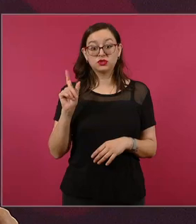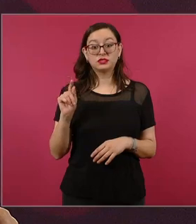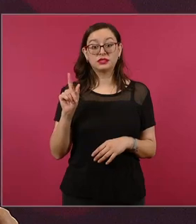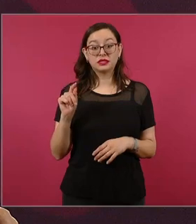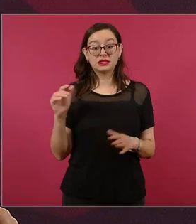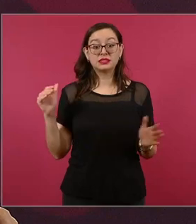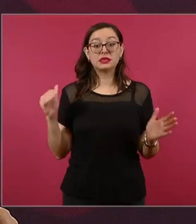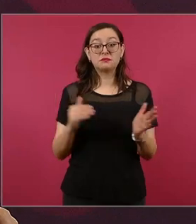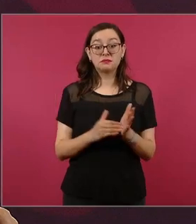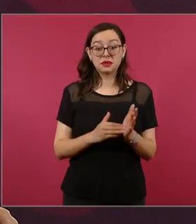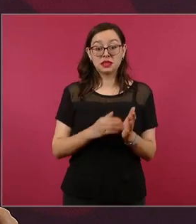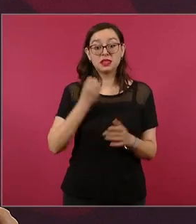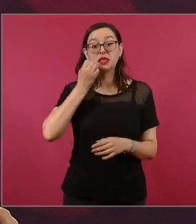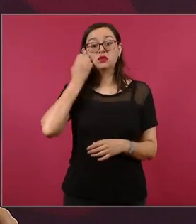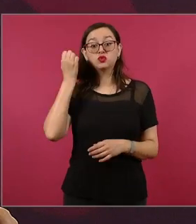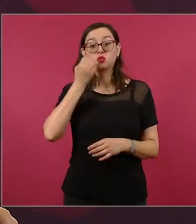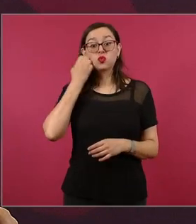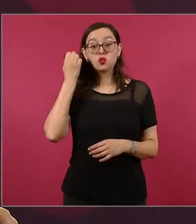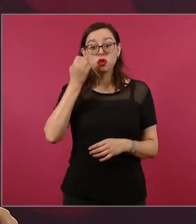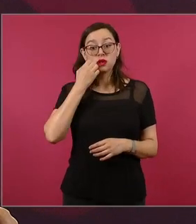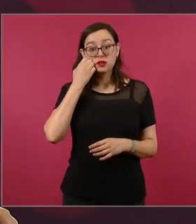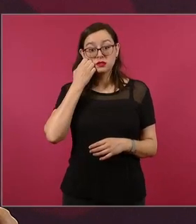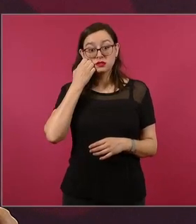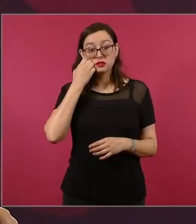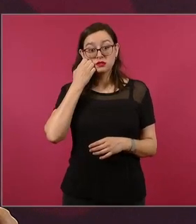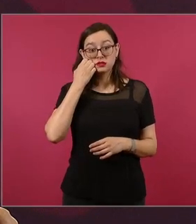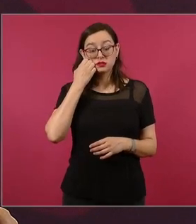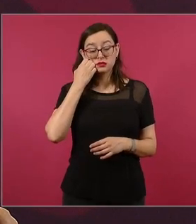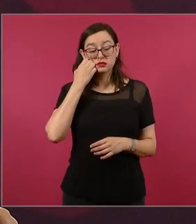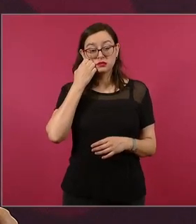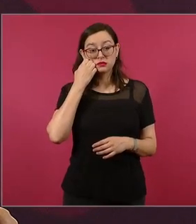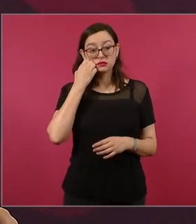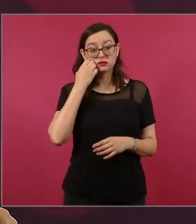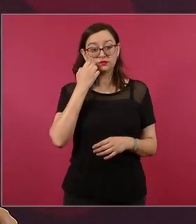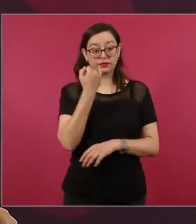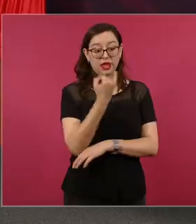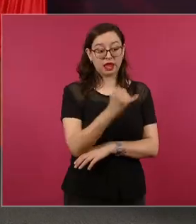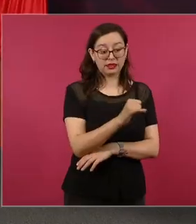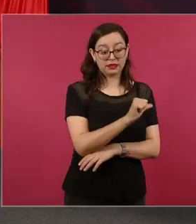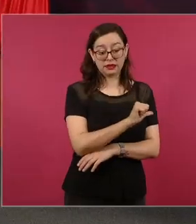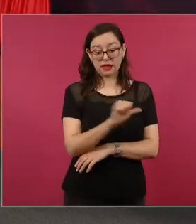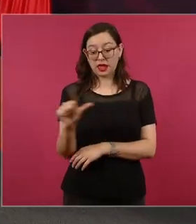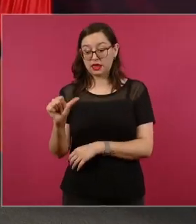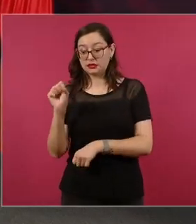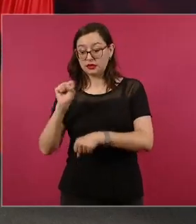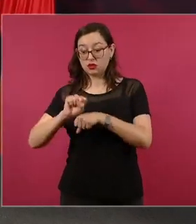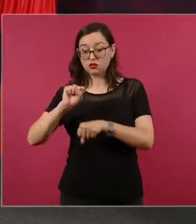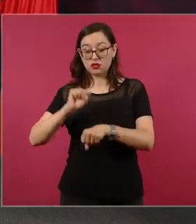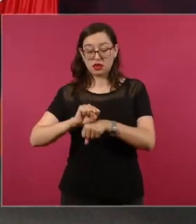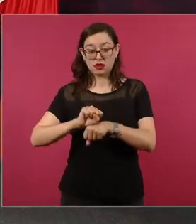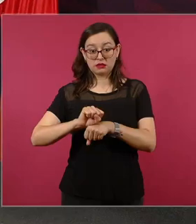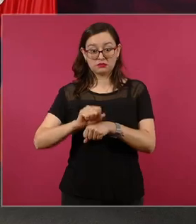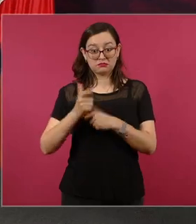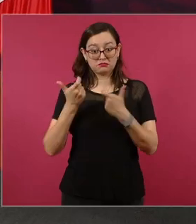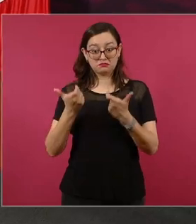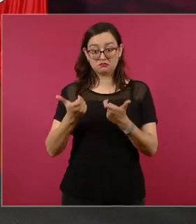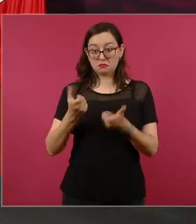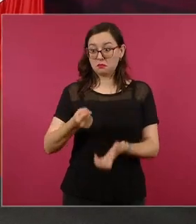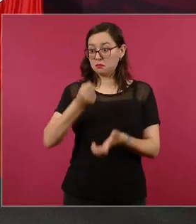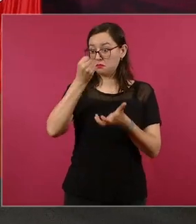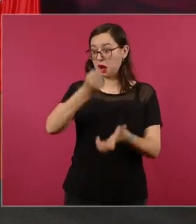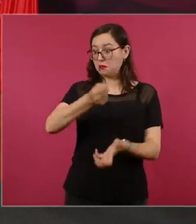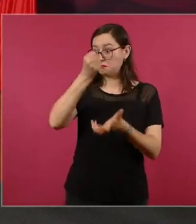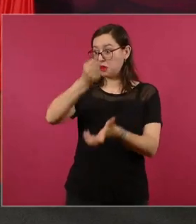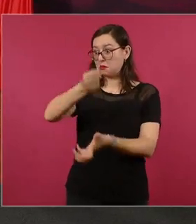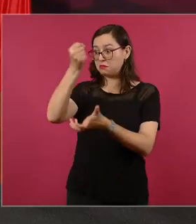170 mil escuelas de educación básica han recibido, así como la clínica es nuestra, de